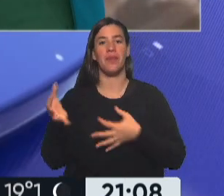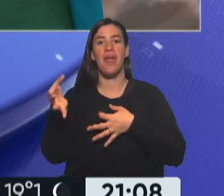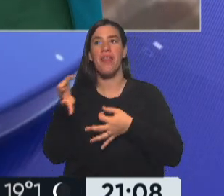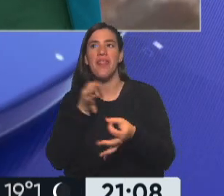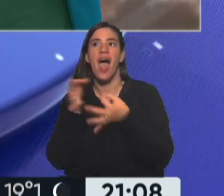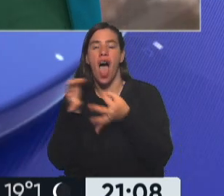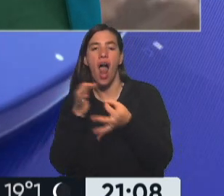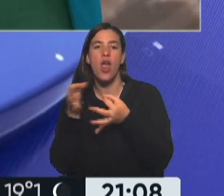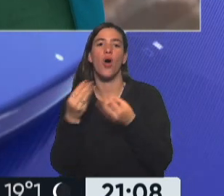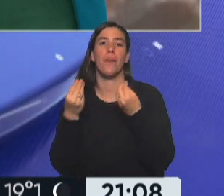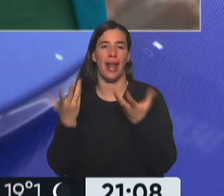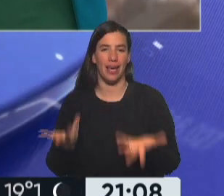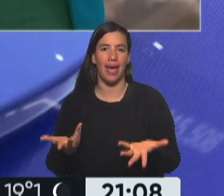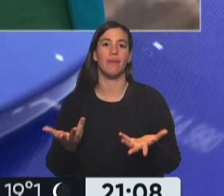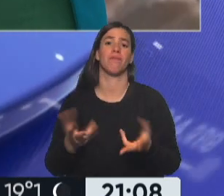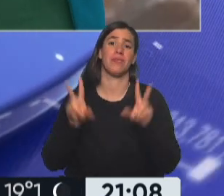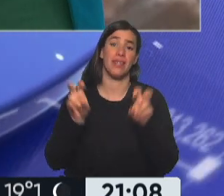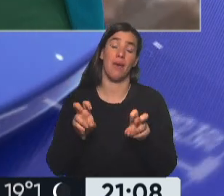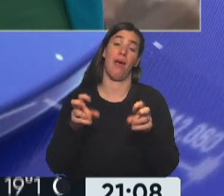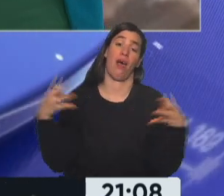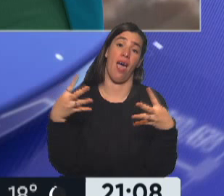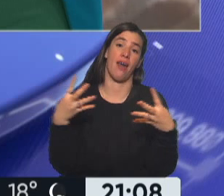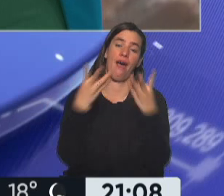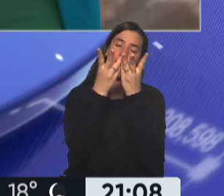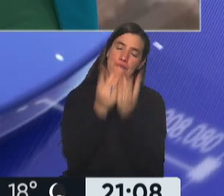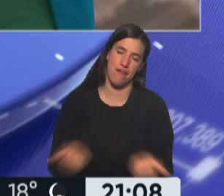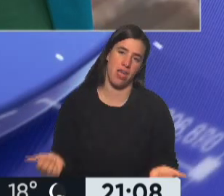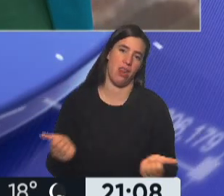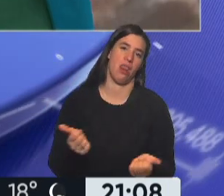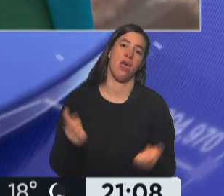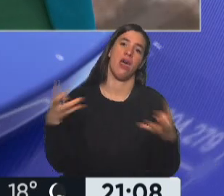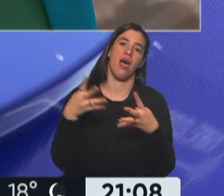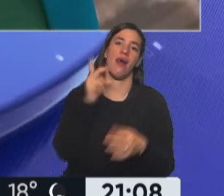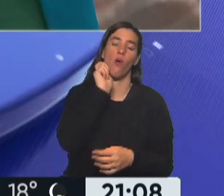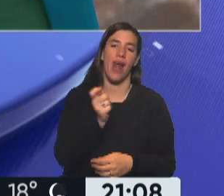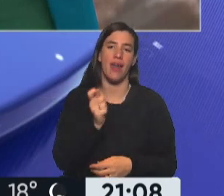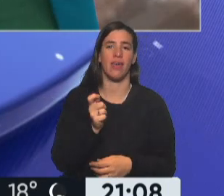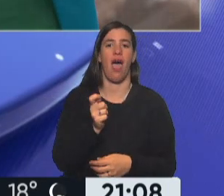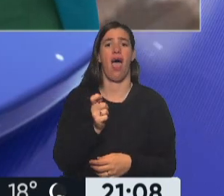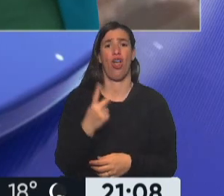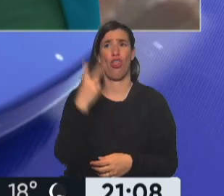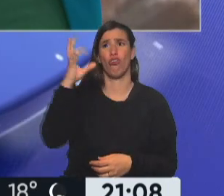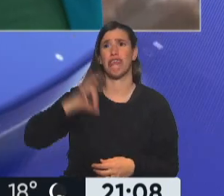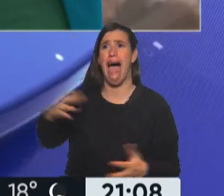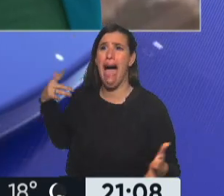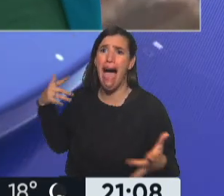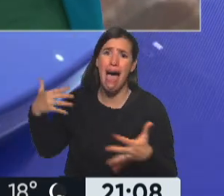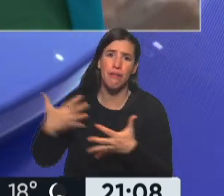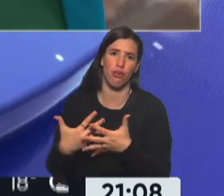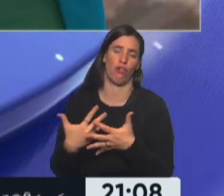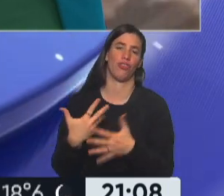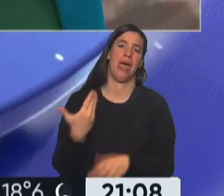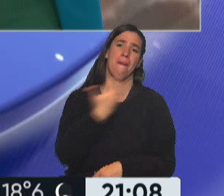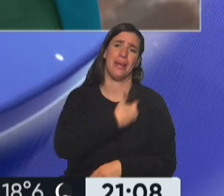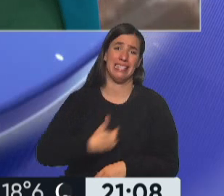llegar a un cese al fuego, a un acuerdo, a un fin a la guerra en Ucrania, que recordemos ya lleva 2 años, un Zelensky que le viene pidiendo. De